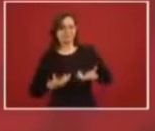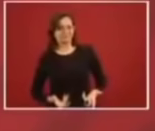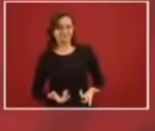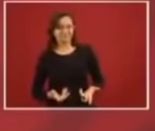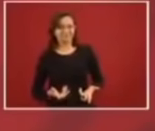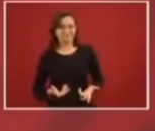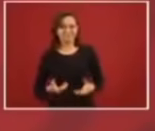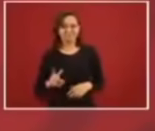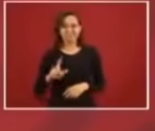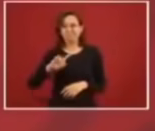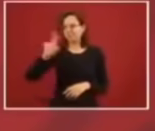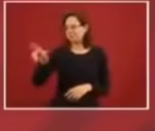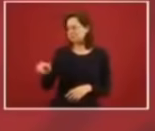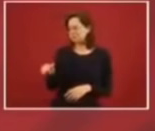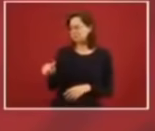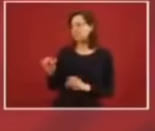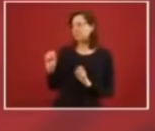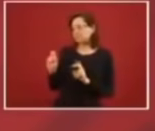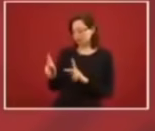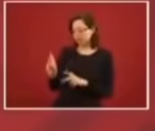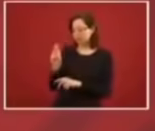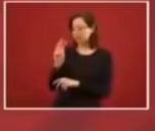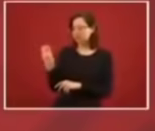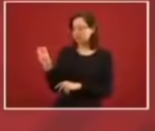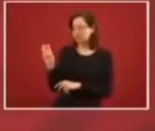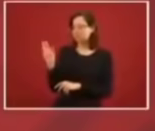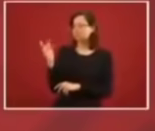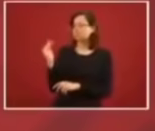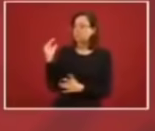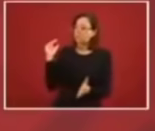350 mil barriles menos